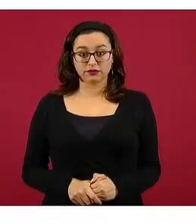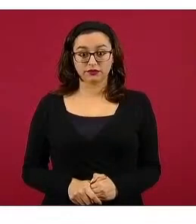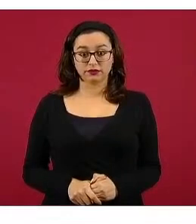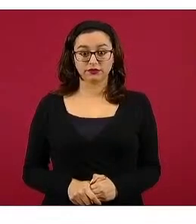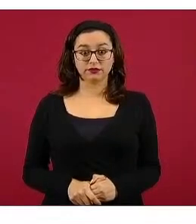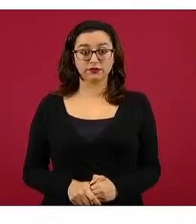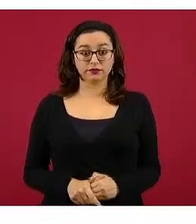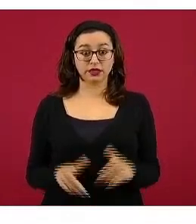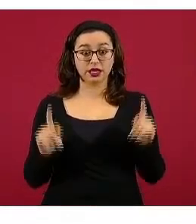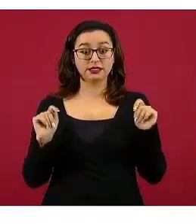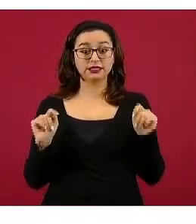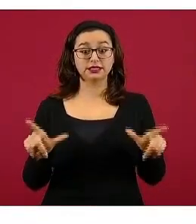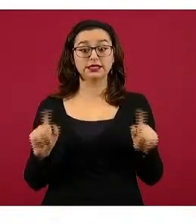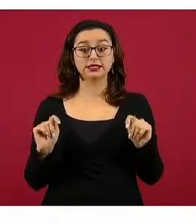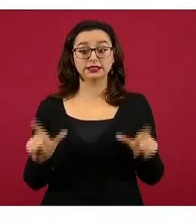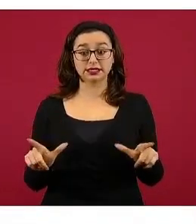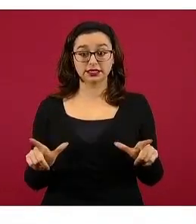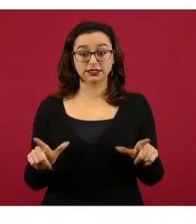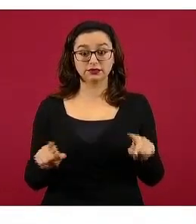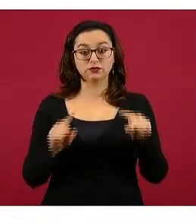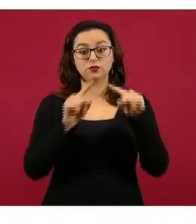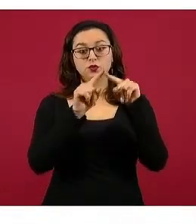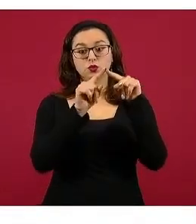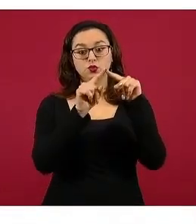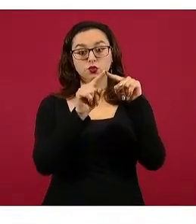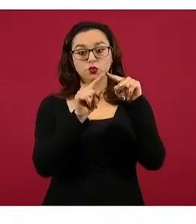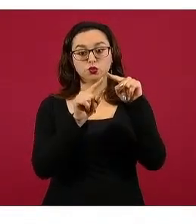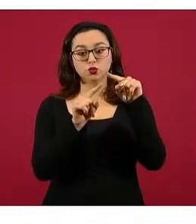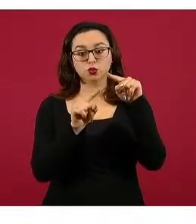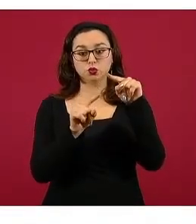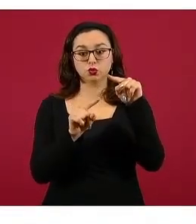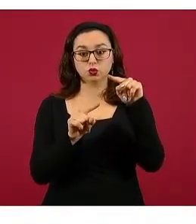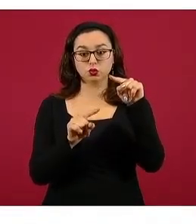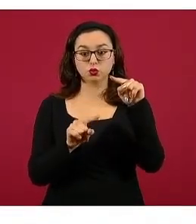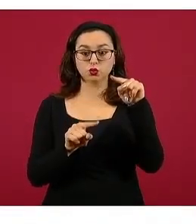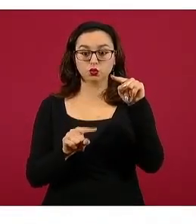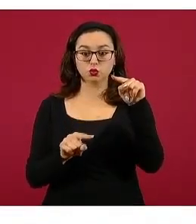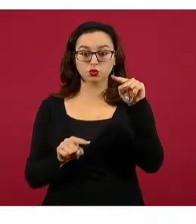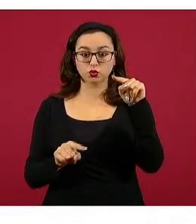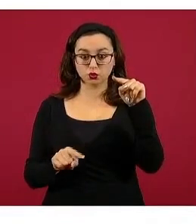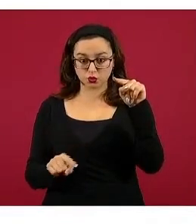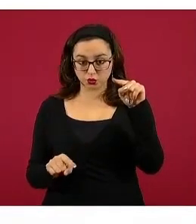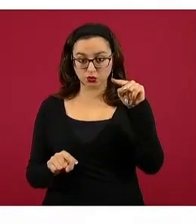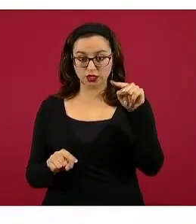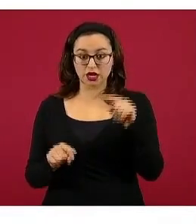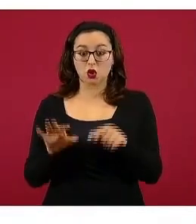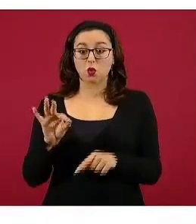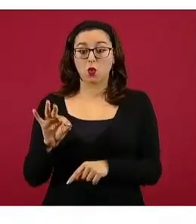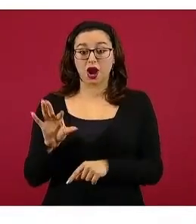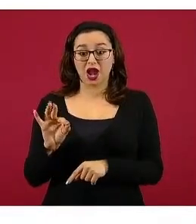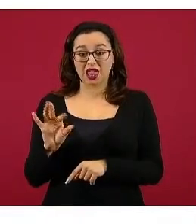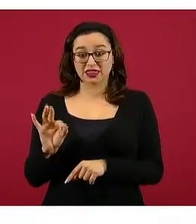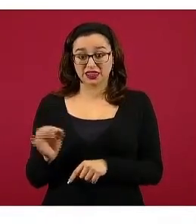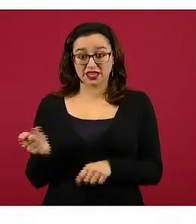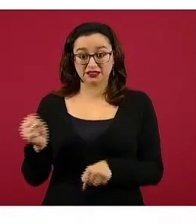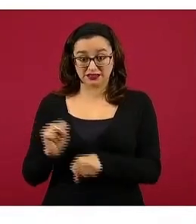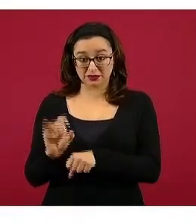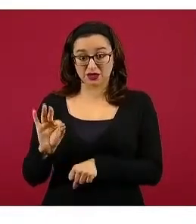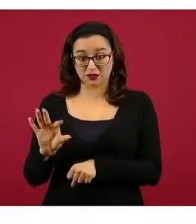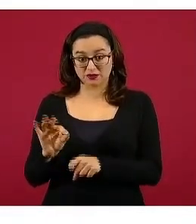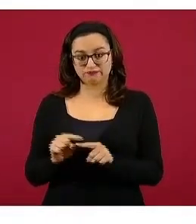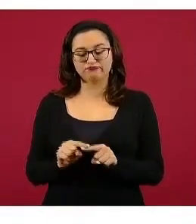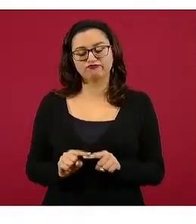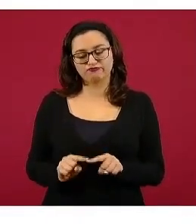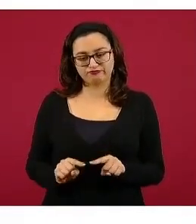Estado de Tlaxcala, después de un descenso continuo desde la semana 30 que tuvo el pico hasta la semana 40, de la semana 40 también ha tenido